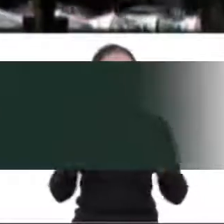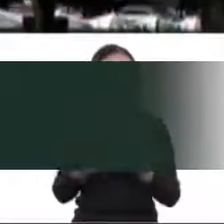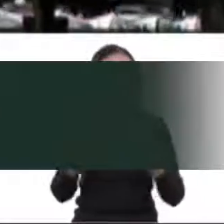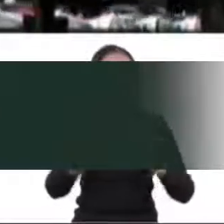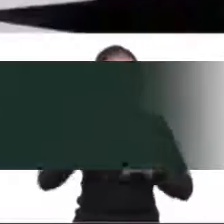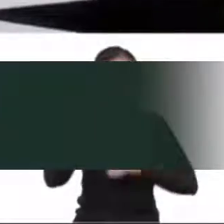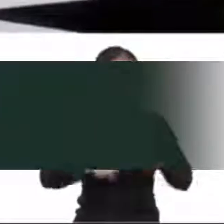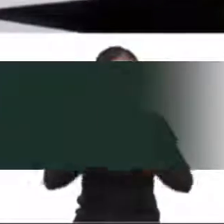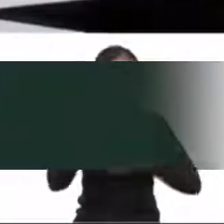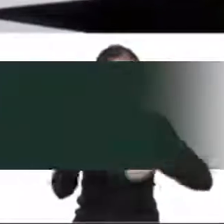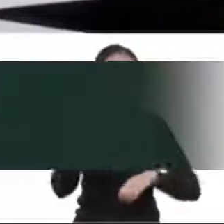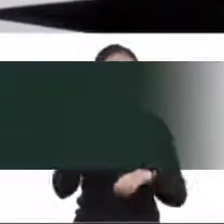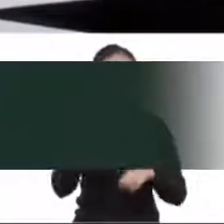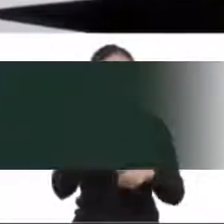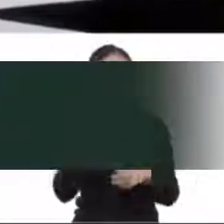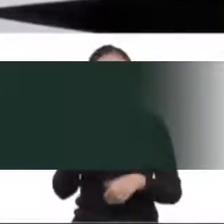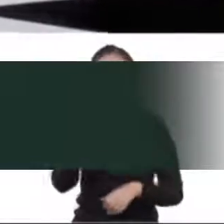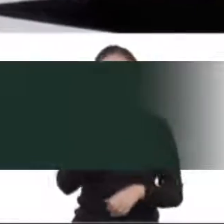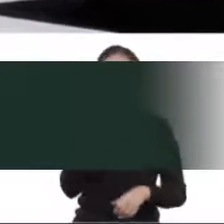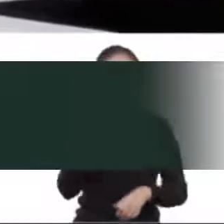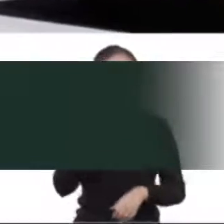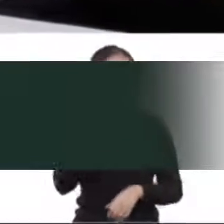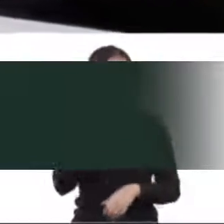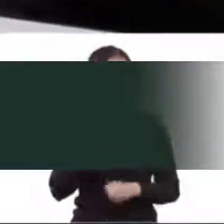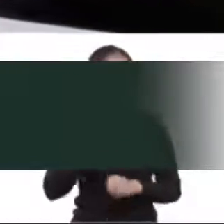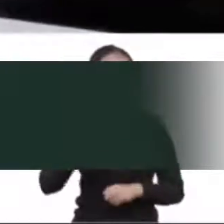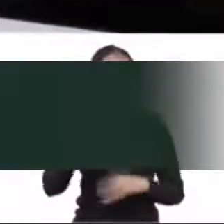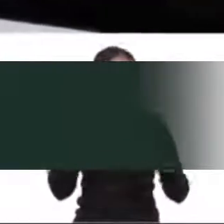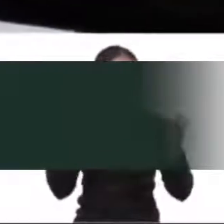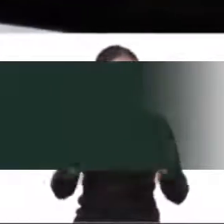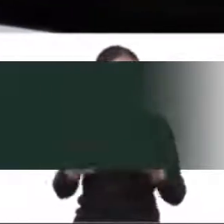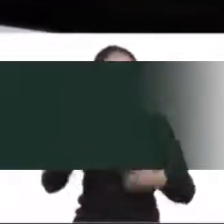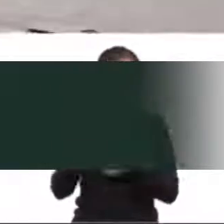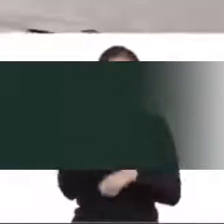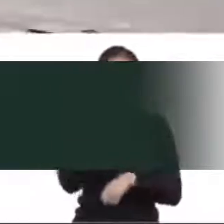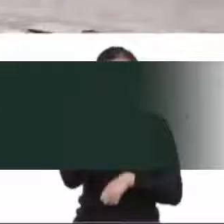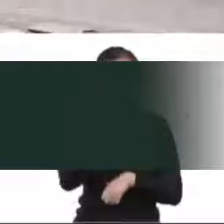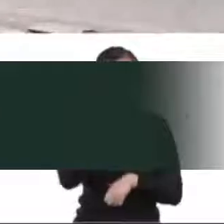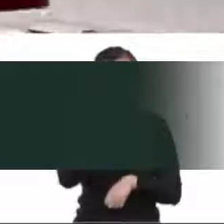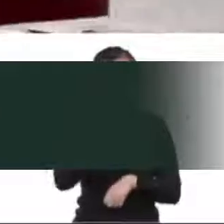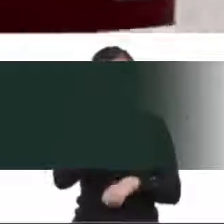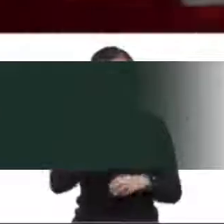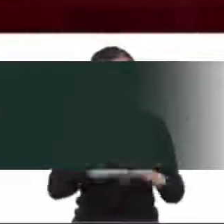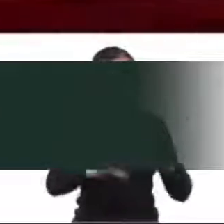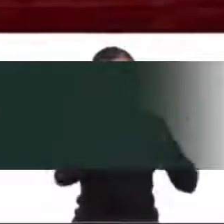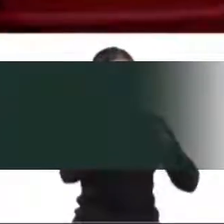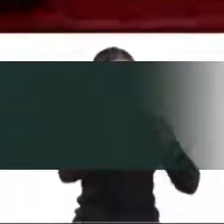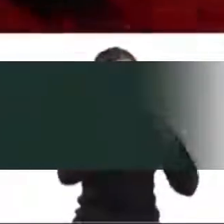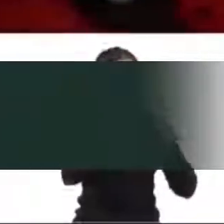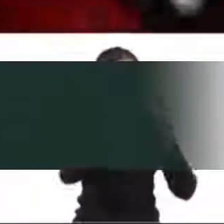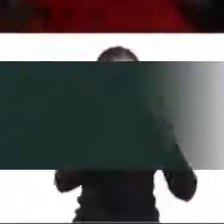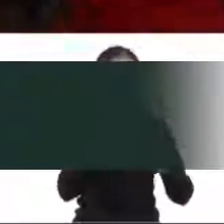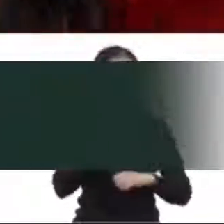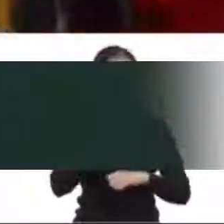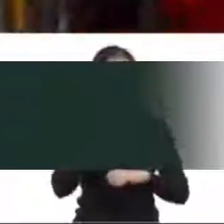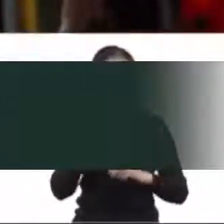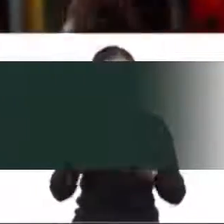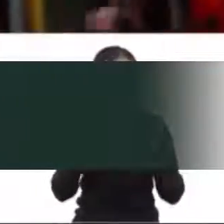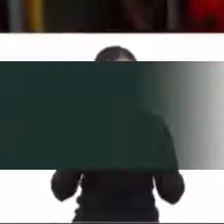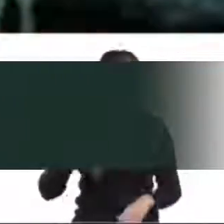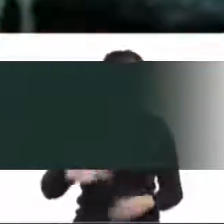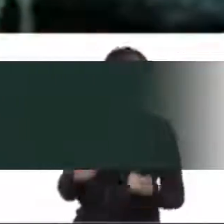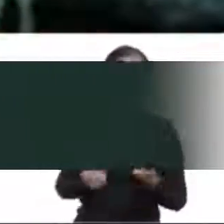Desva, empresa de bicicletas compartidas, creación de bici escuelas con cursos teóricos y prácticos y campañas de acompañamiento en